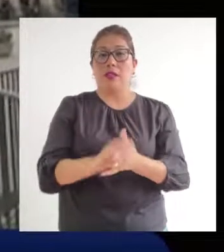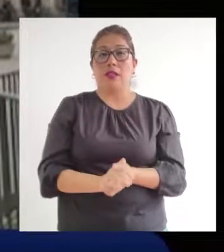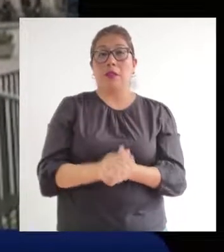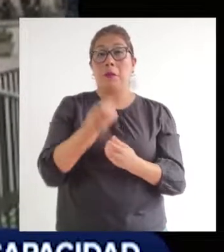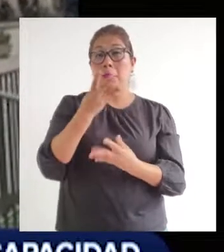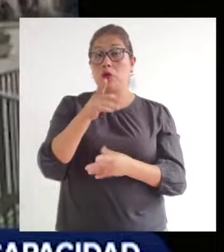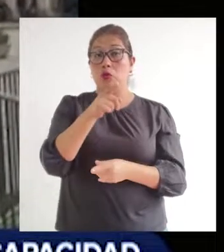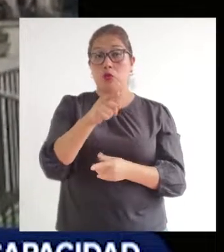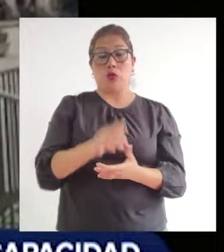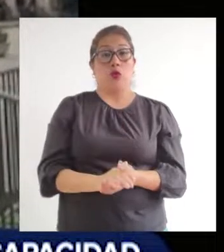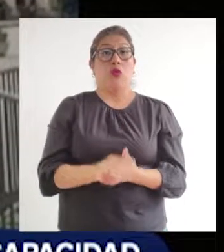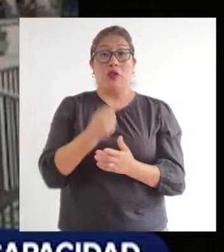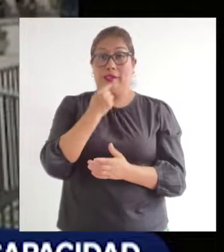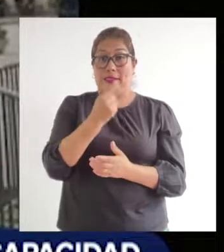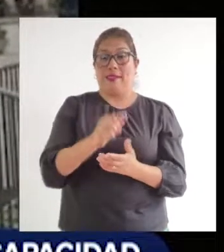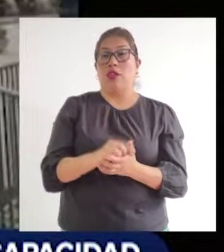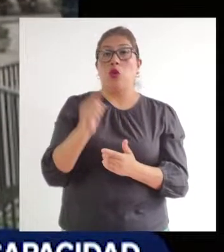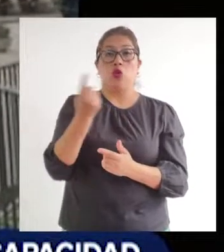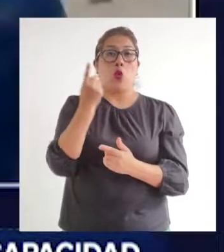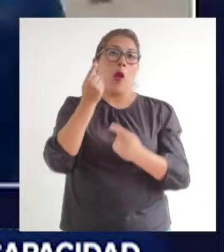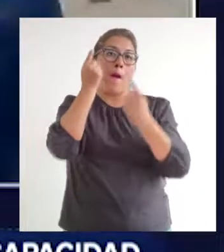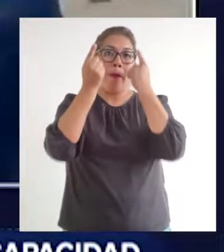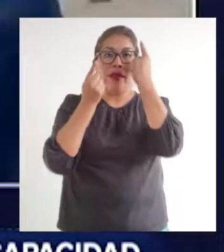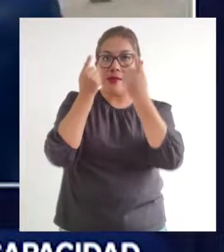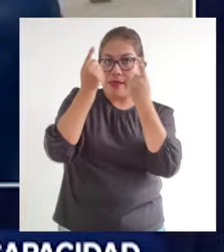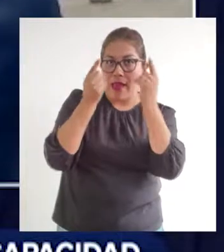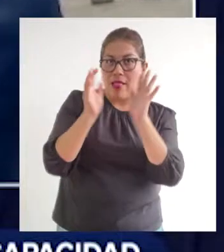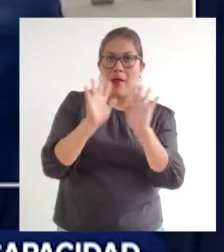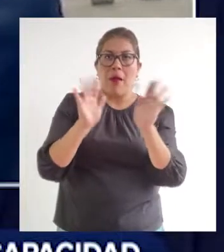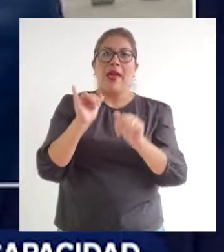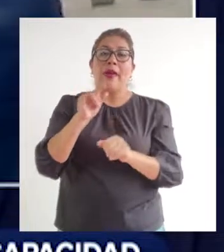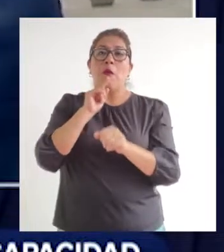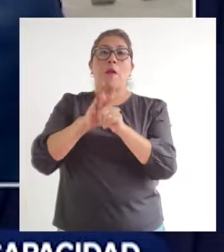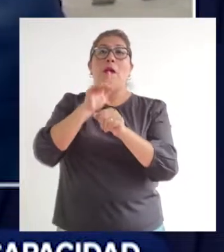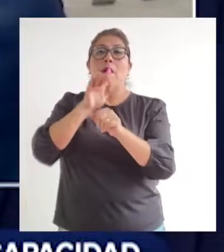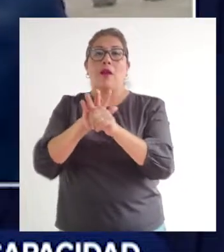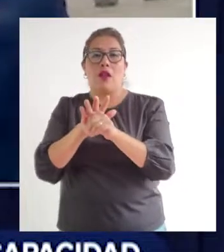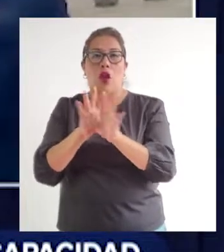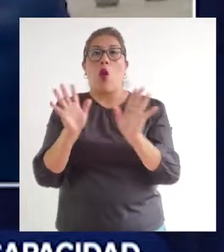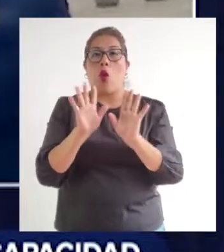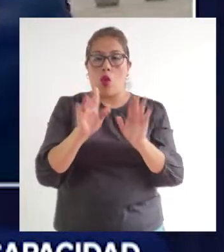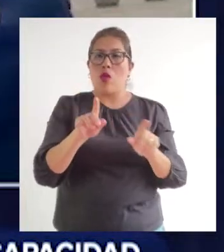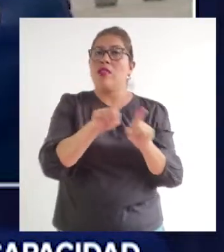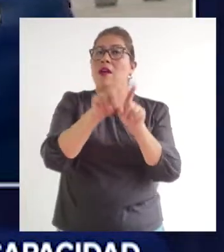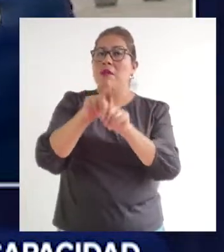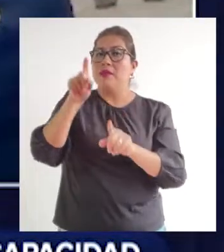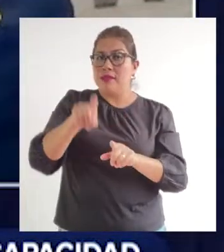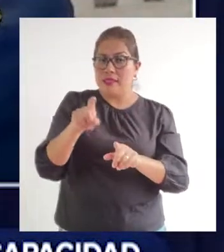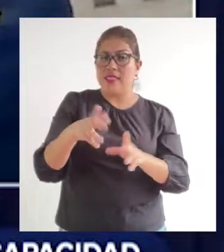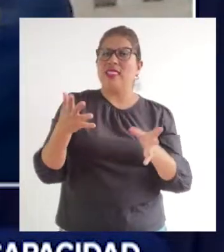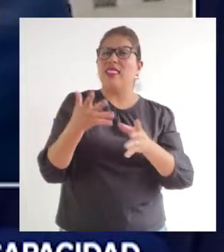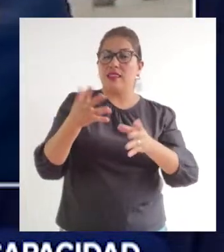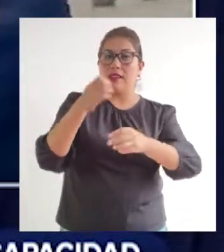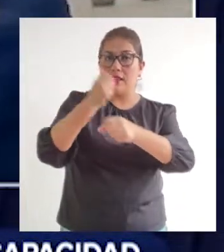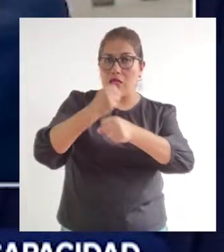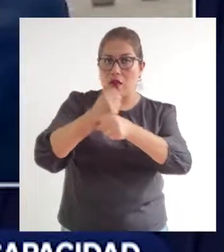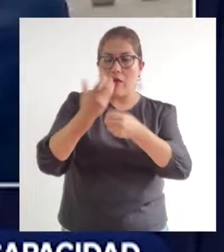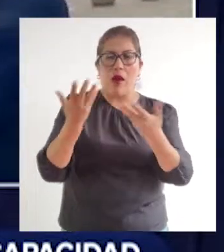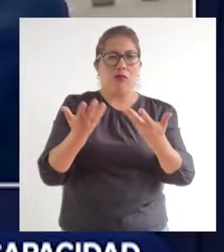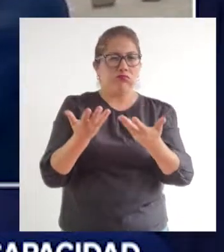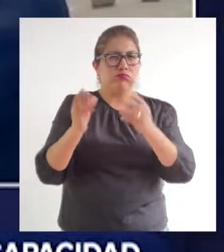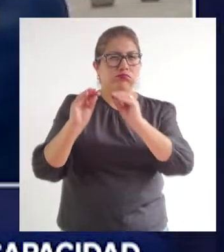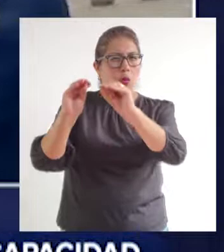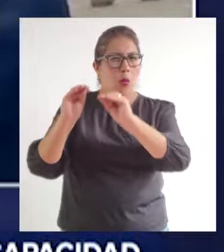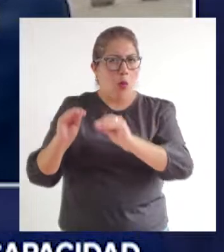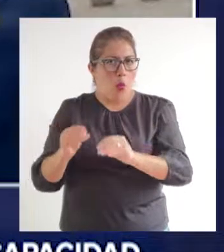correcto. Bien dices, no se trata solamente de hacer reflexiones y hacer compromisos, sino de trabajar justamente en